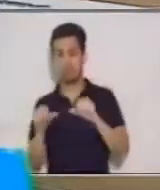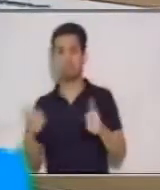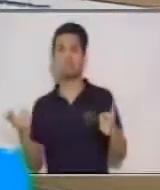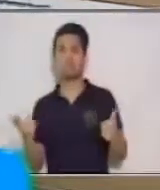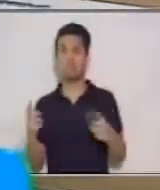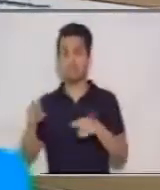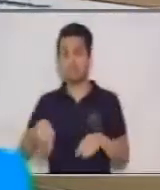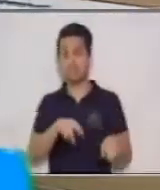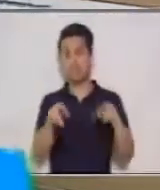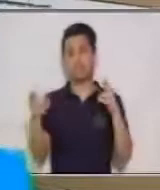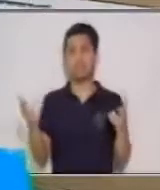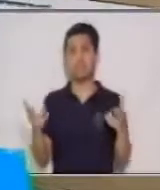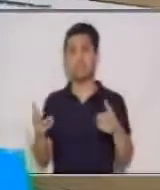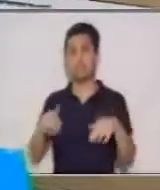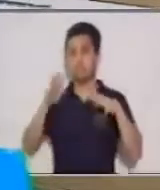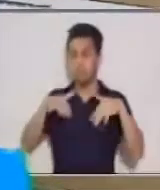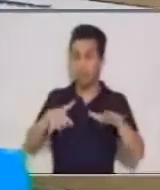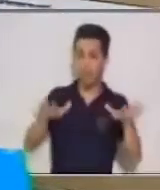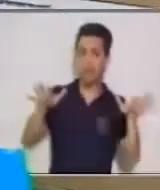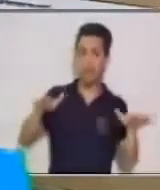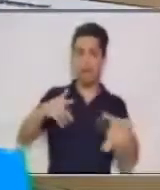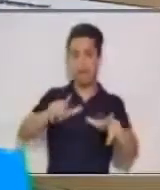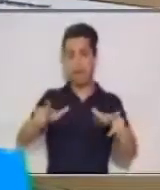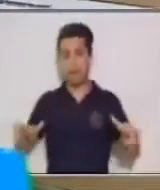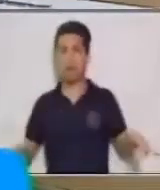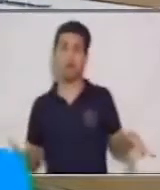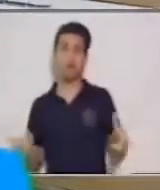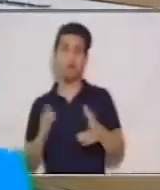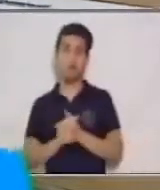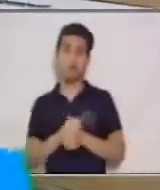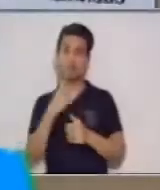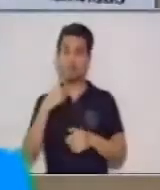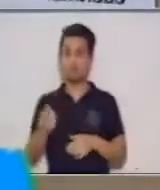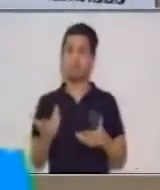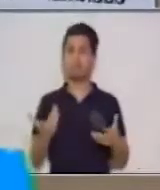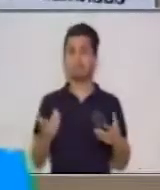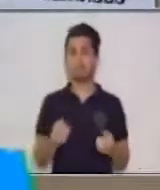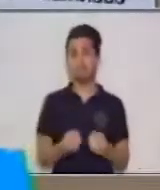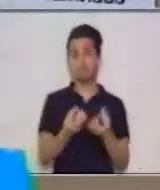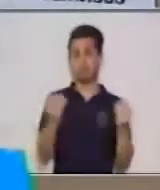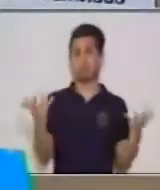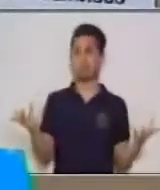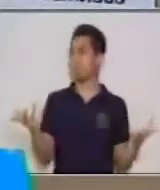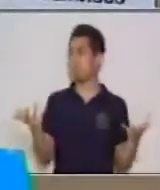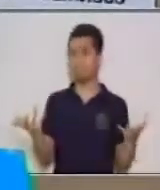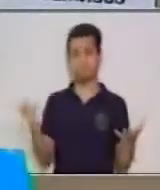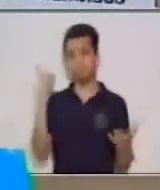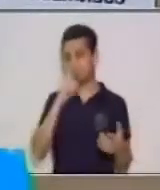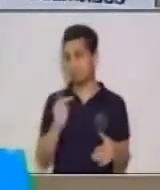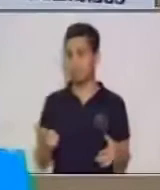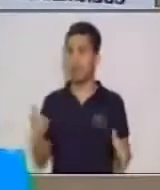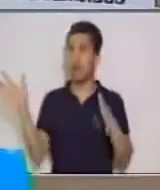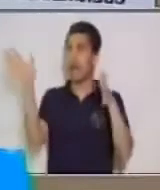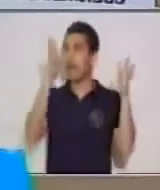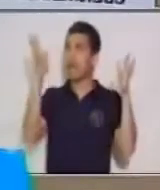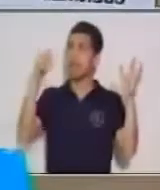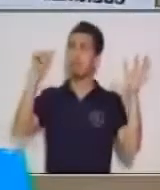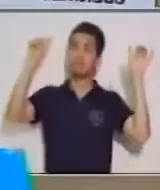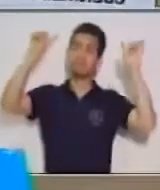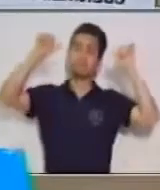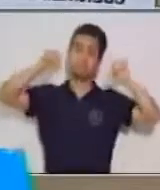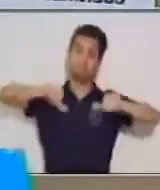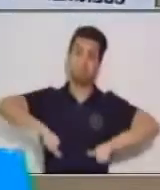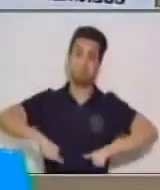los ríos, de los mares y de los lagos. Se ha exterminado la vegetación y se ha envenenado el aire. ¿Te